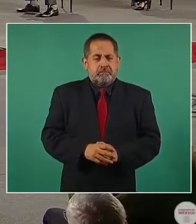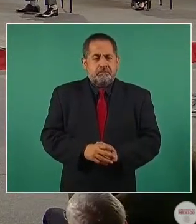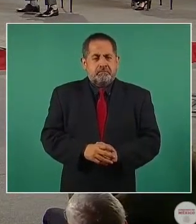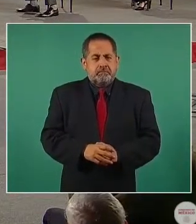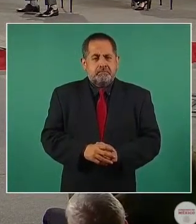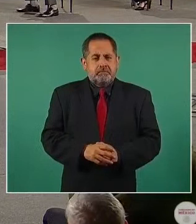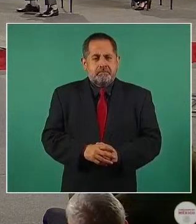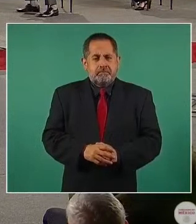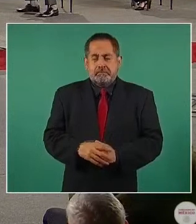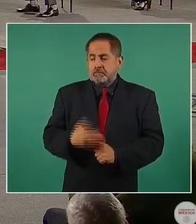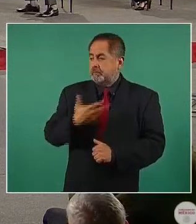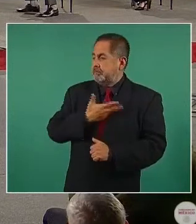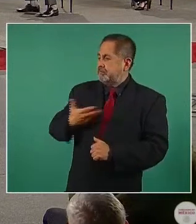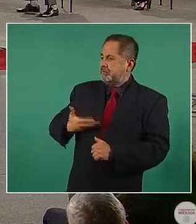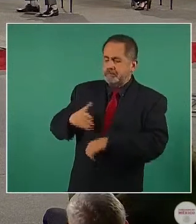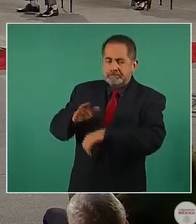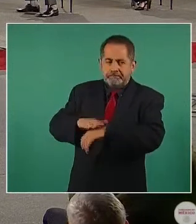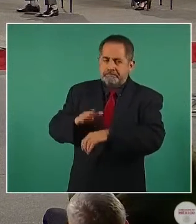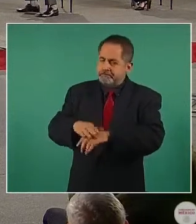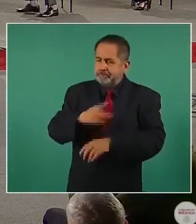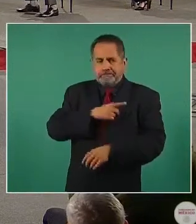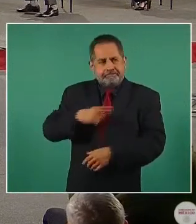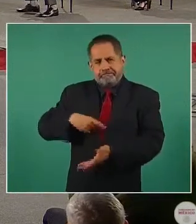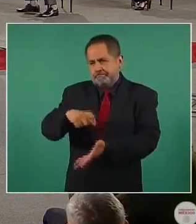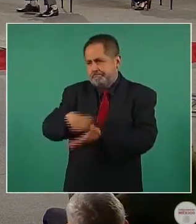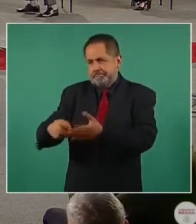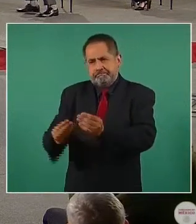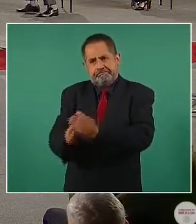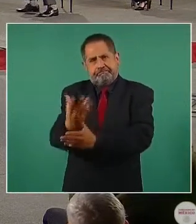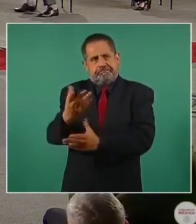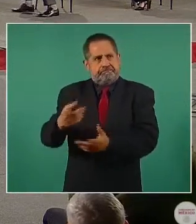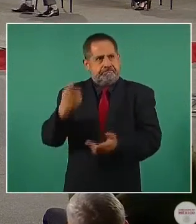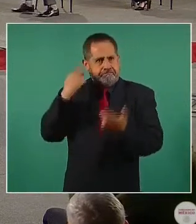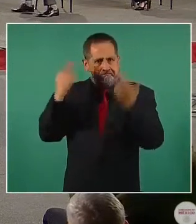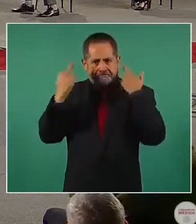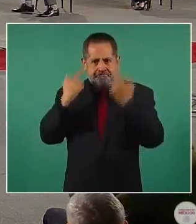Ya vamos a tener que adquirir equipo nuevo, es que